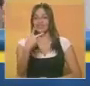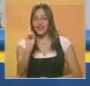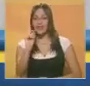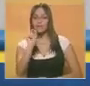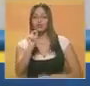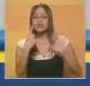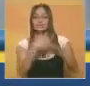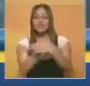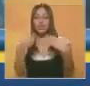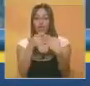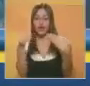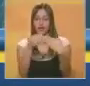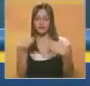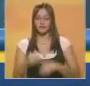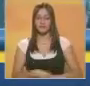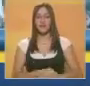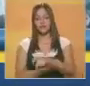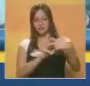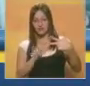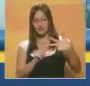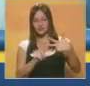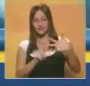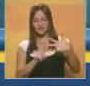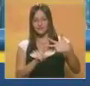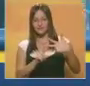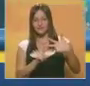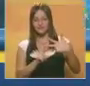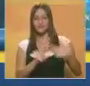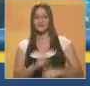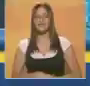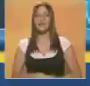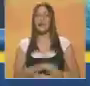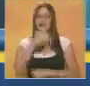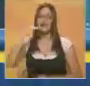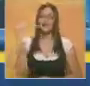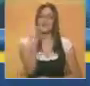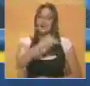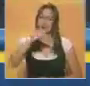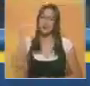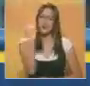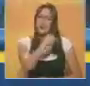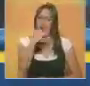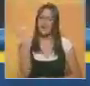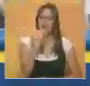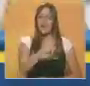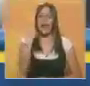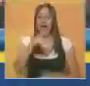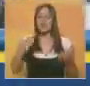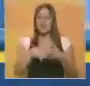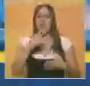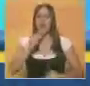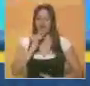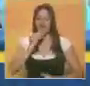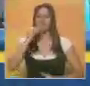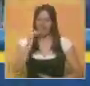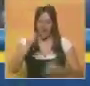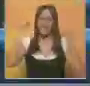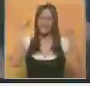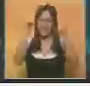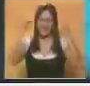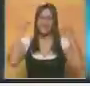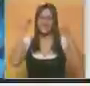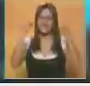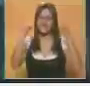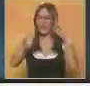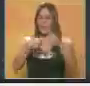30.6 millones de dólares. Mientras que en el tercer lugar lo ocupa la comedia Project X, donde unos adolescentes ofrecen una fiesta que